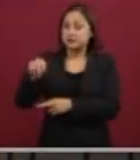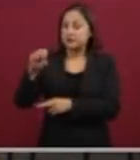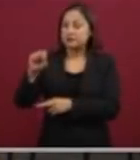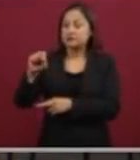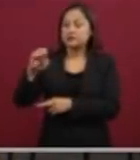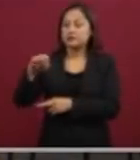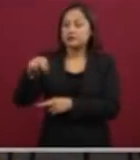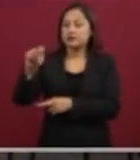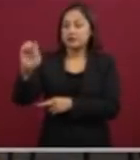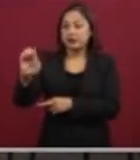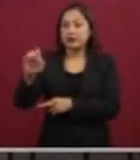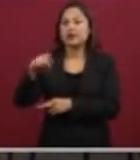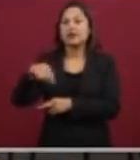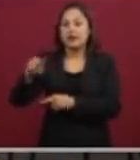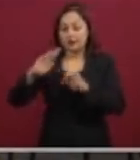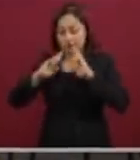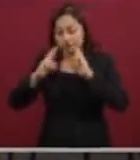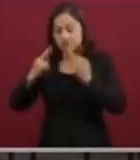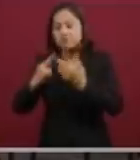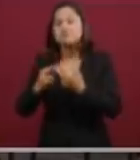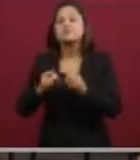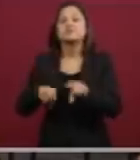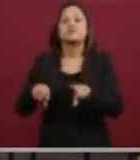además de